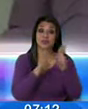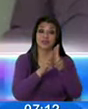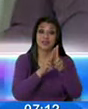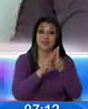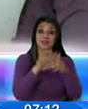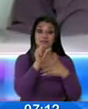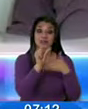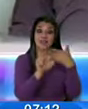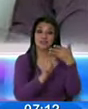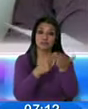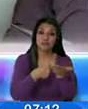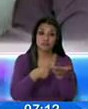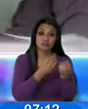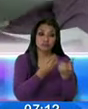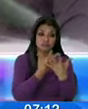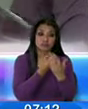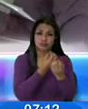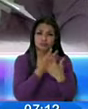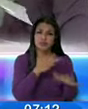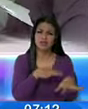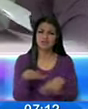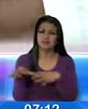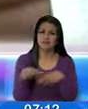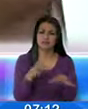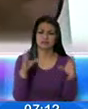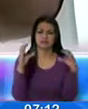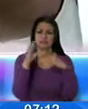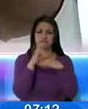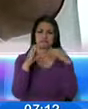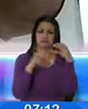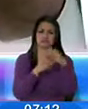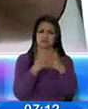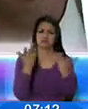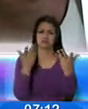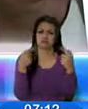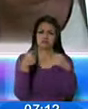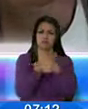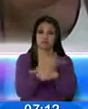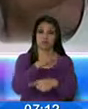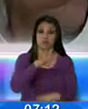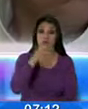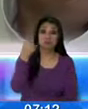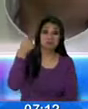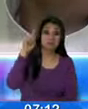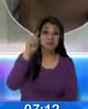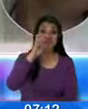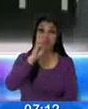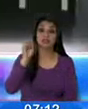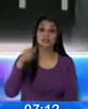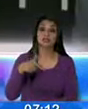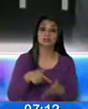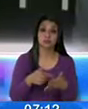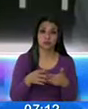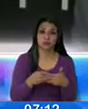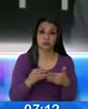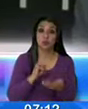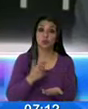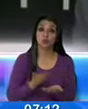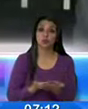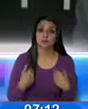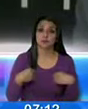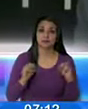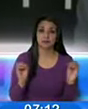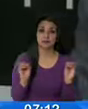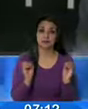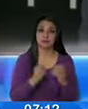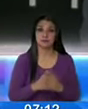que revelaría operaciones monetarias inusuales por alrededor de $4,600,000. Los documentos que